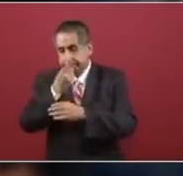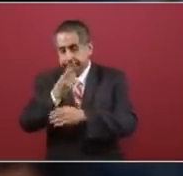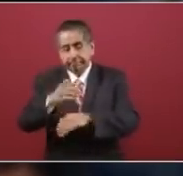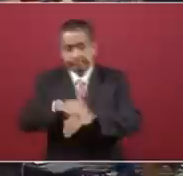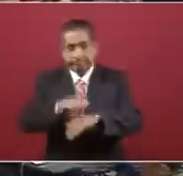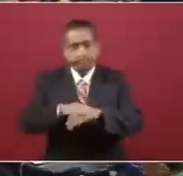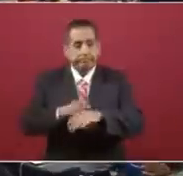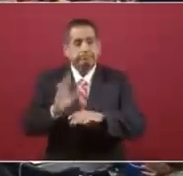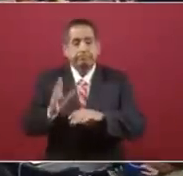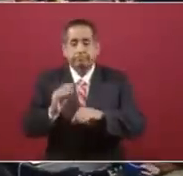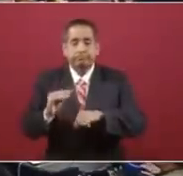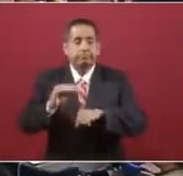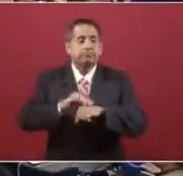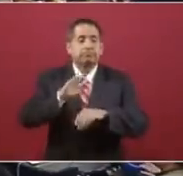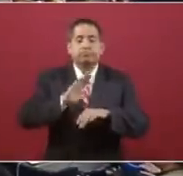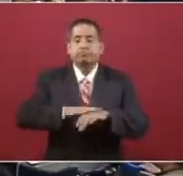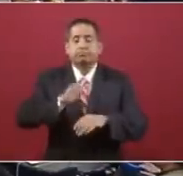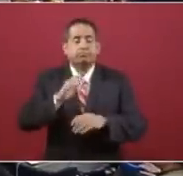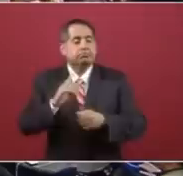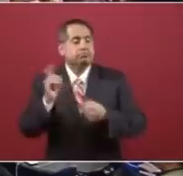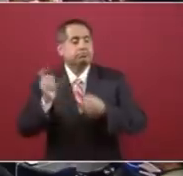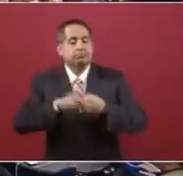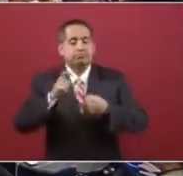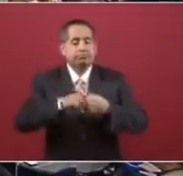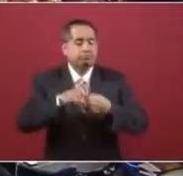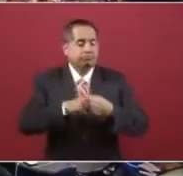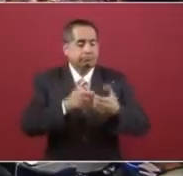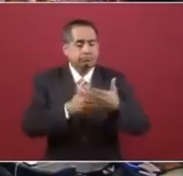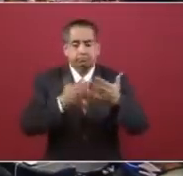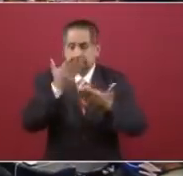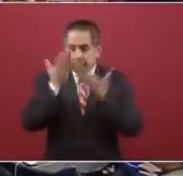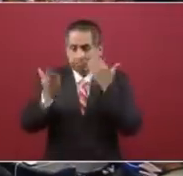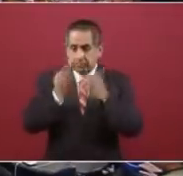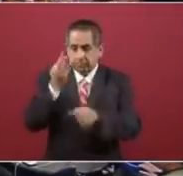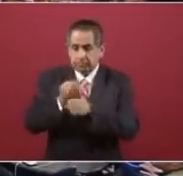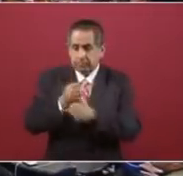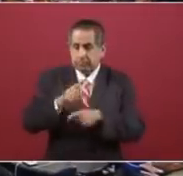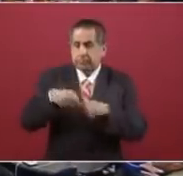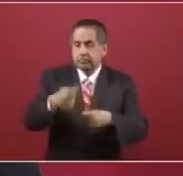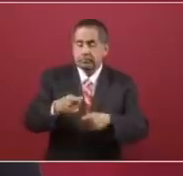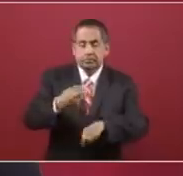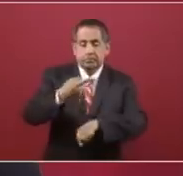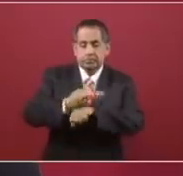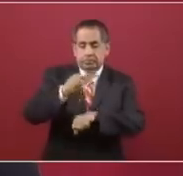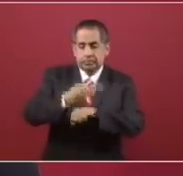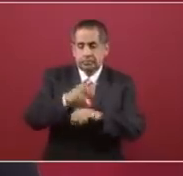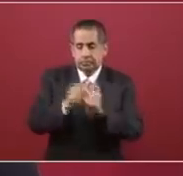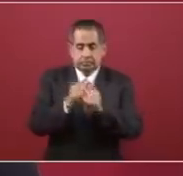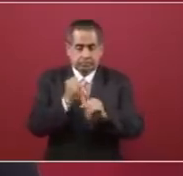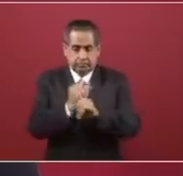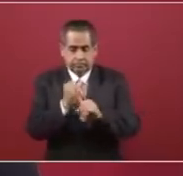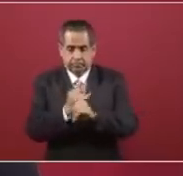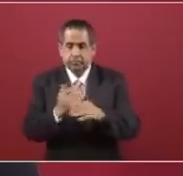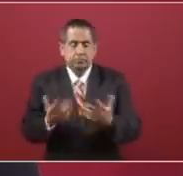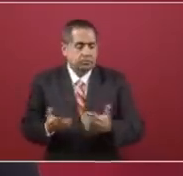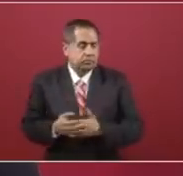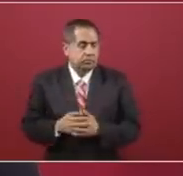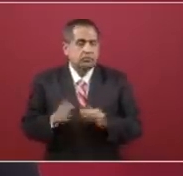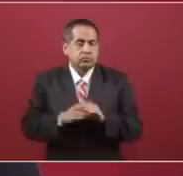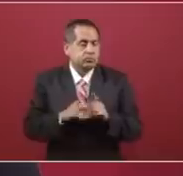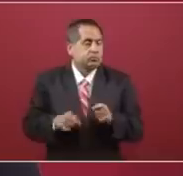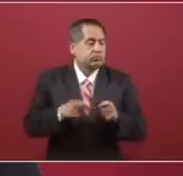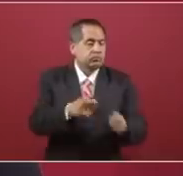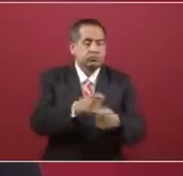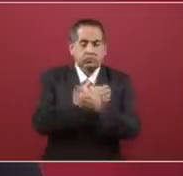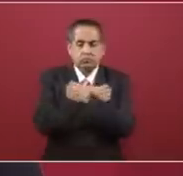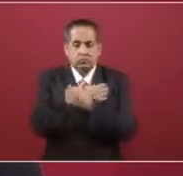registró un aumento en el registro de de estudiantes para la Prepa en Línea. Saber de qué manera se garantiza la calidad de